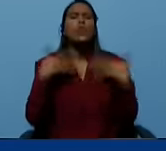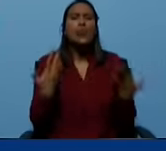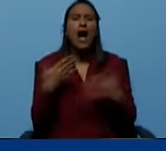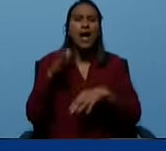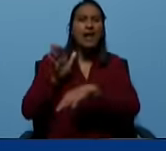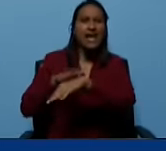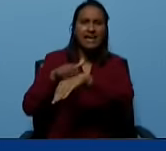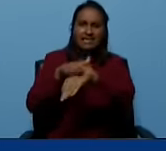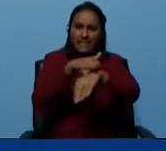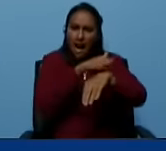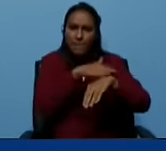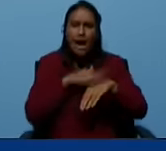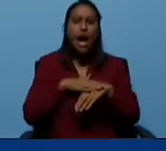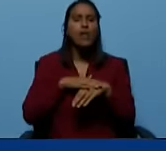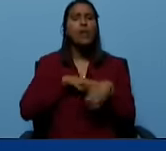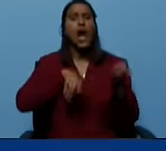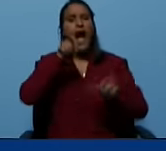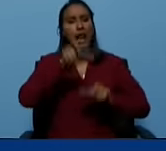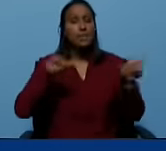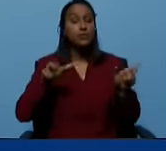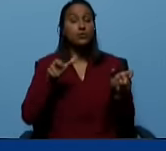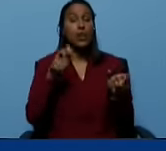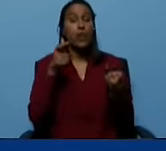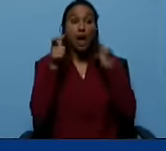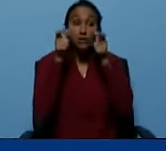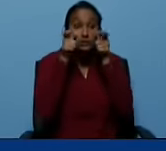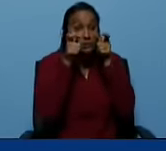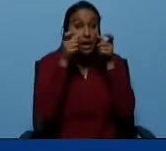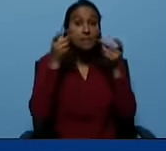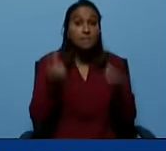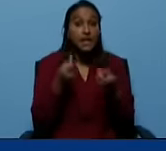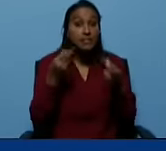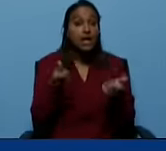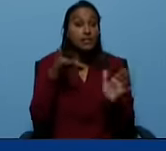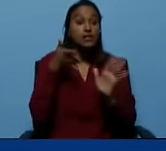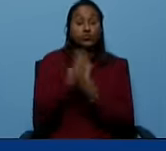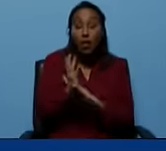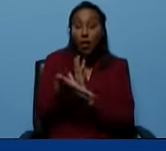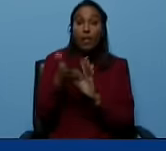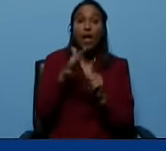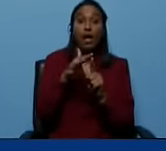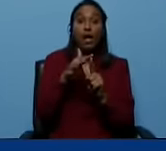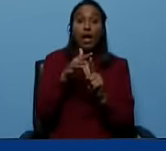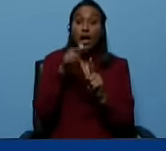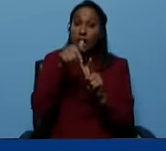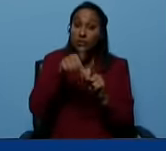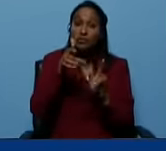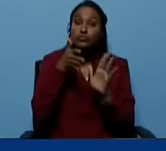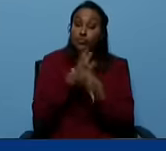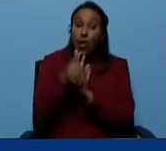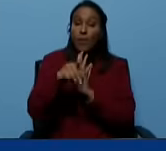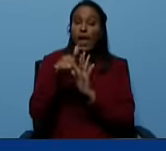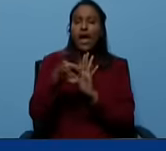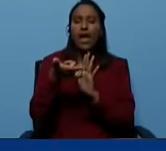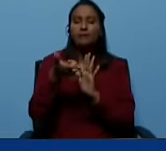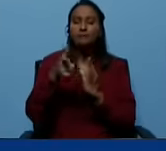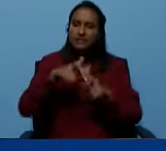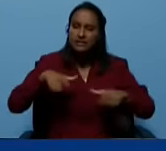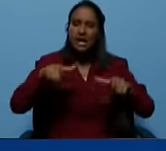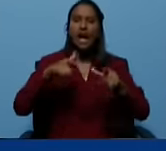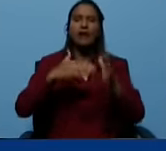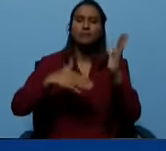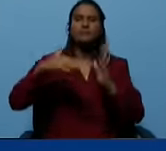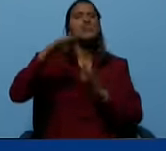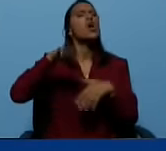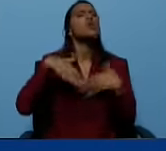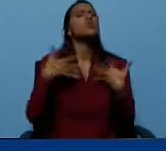que permanece atenta ante este contencioso electoral y en este cronograma que se ha desarrollado? ¿Qué acciones debería de tomar